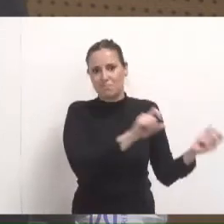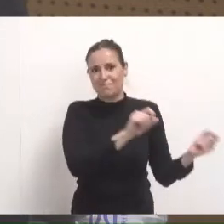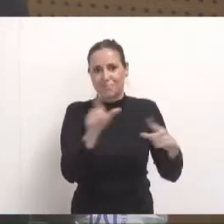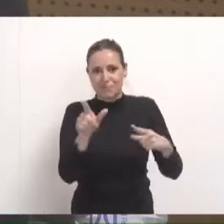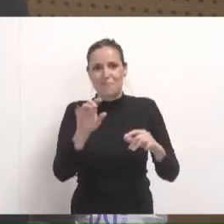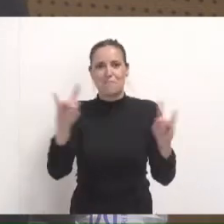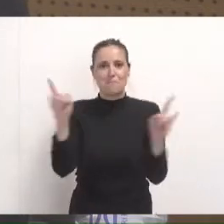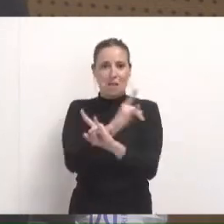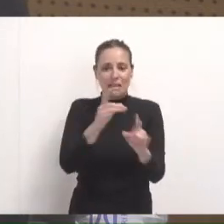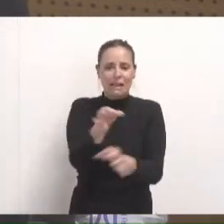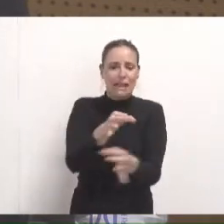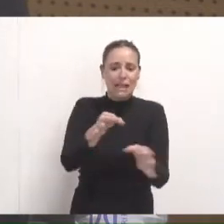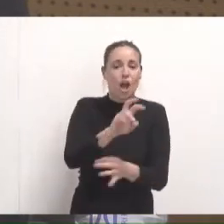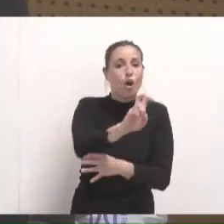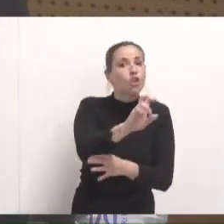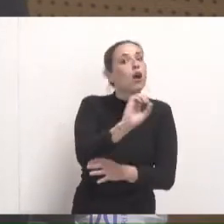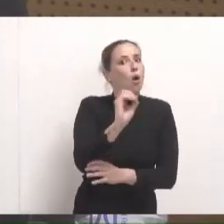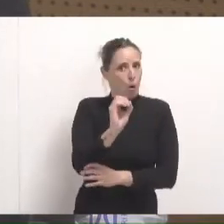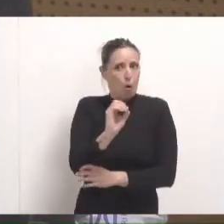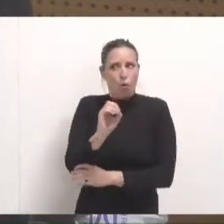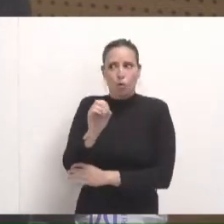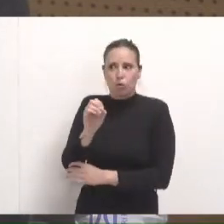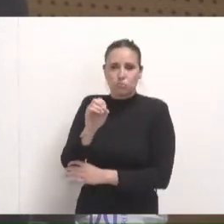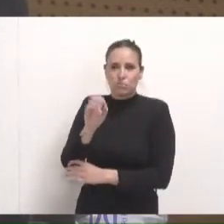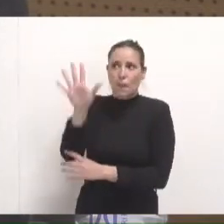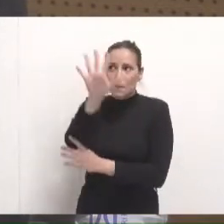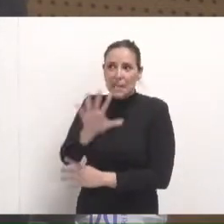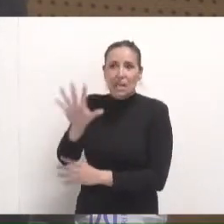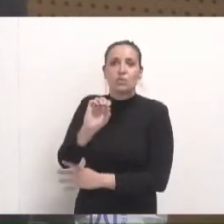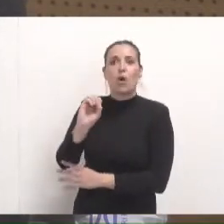casos, a la península y al continente europeo. No